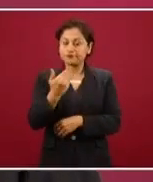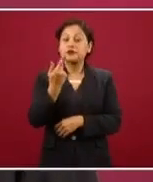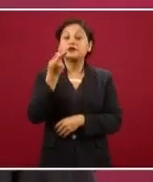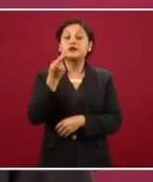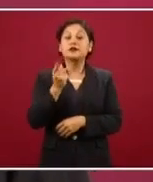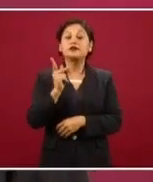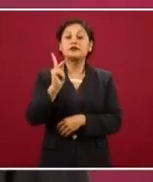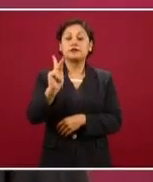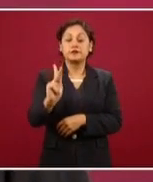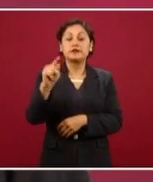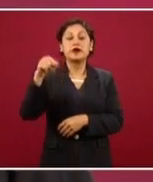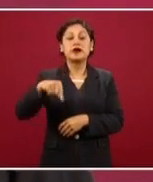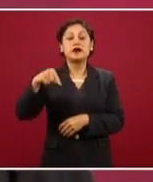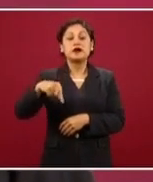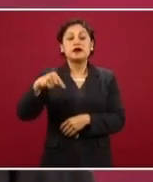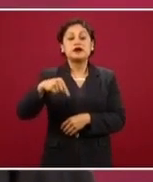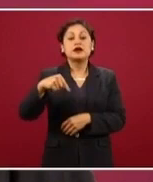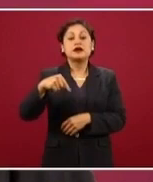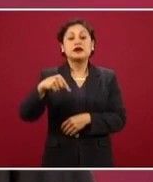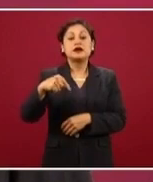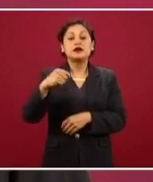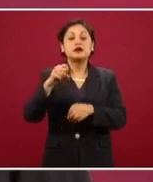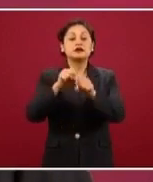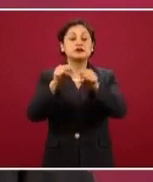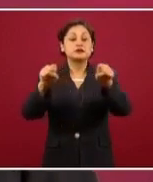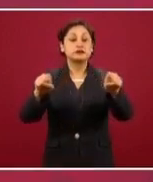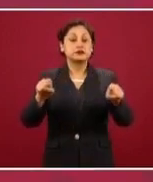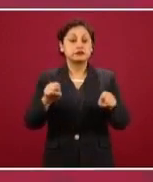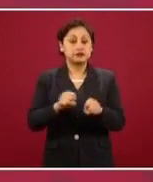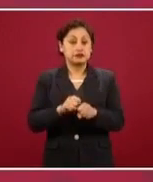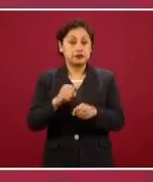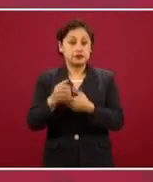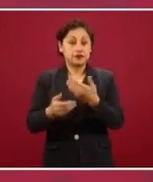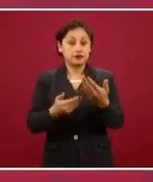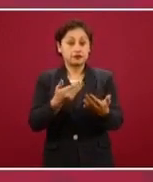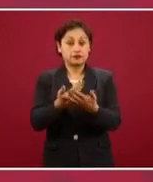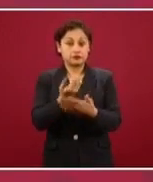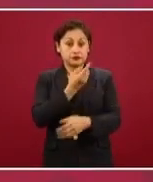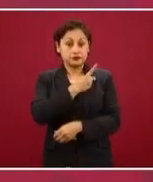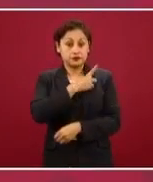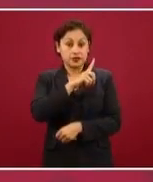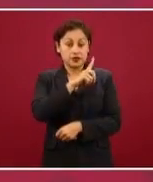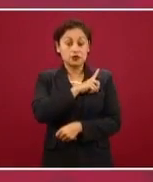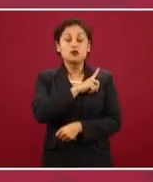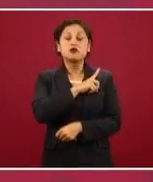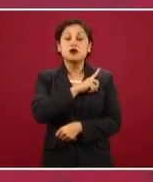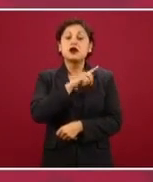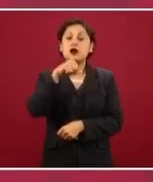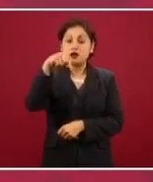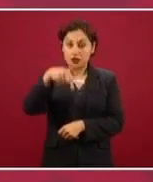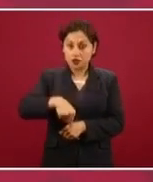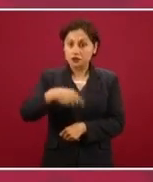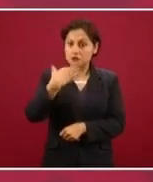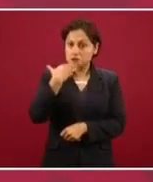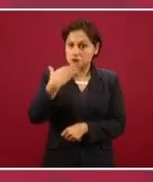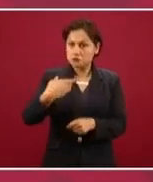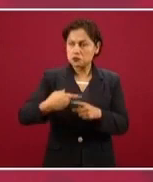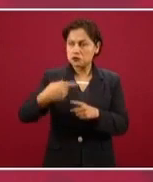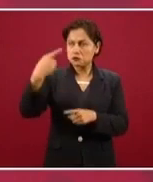bueno el sistema de salud público, pero en los últimos tiempos se optó